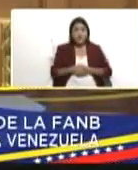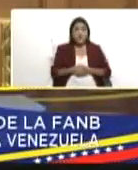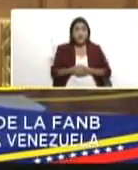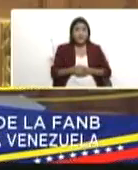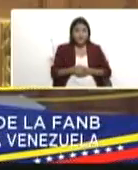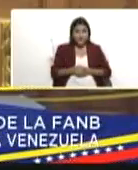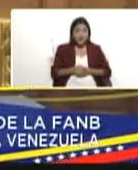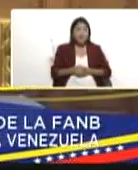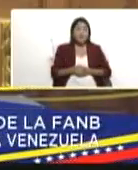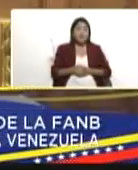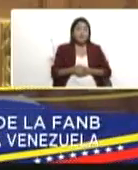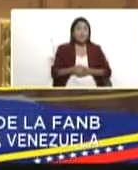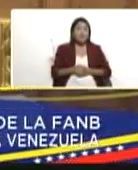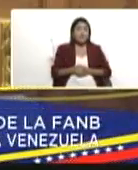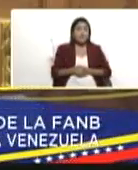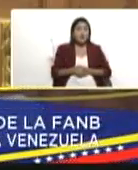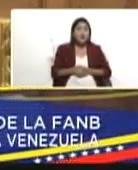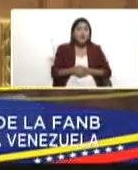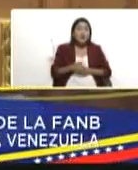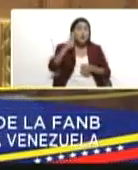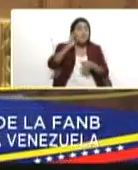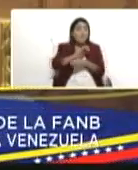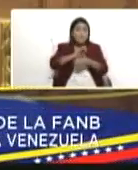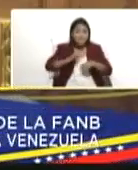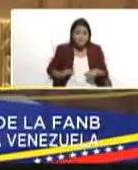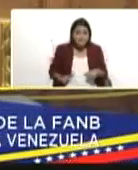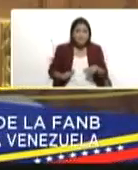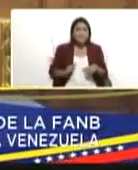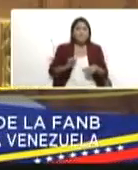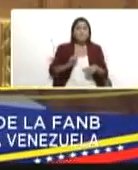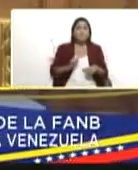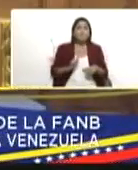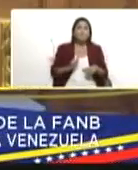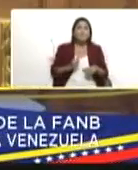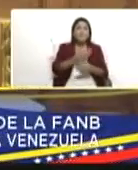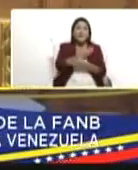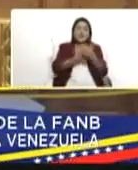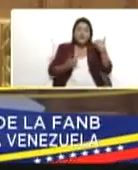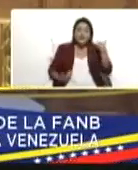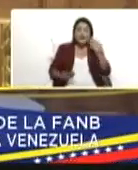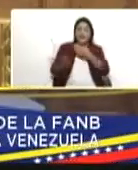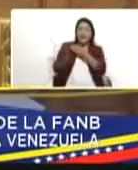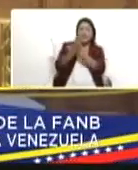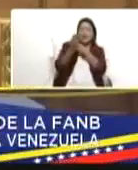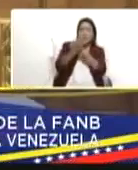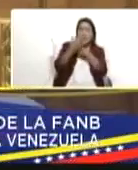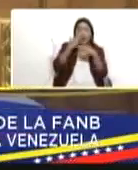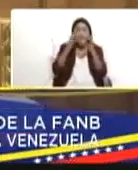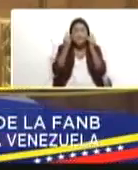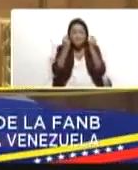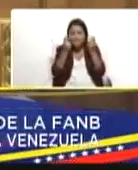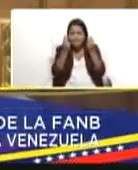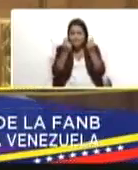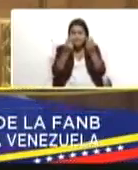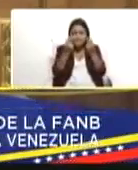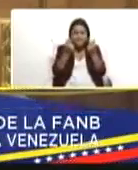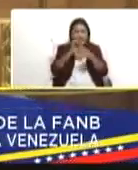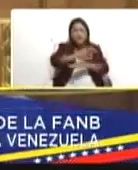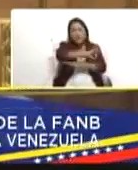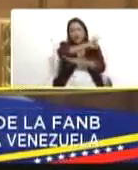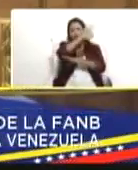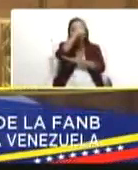trucos y tengo una guardia de honor presidencial vergatario que me cuida las 24 horas del